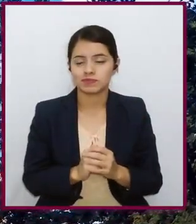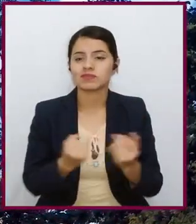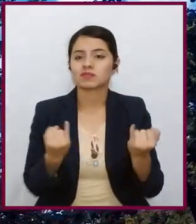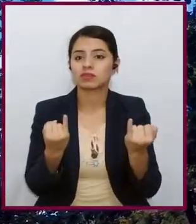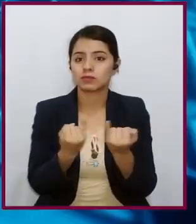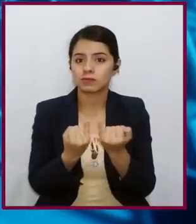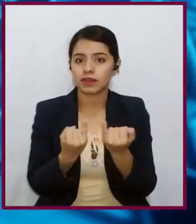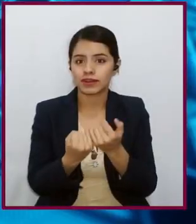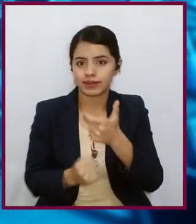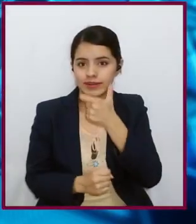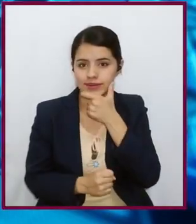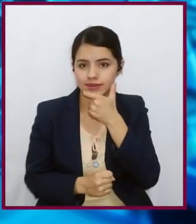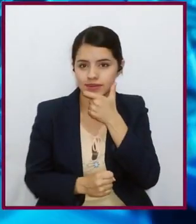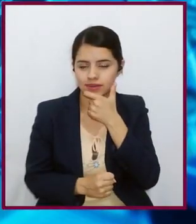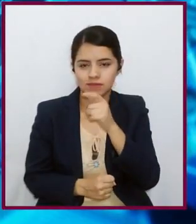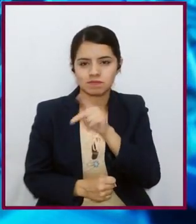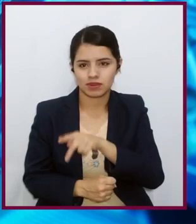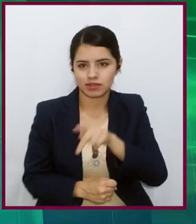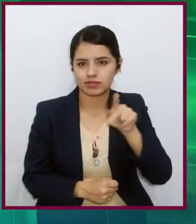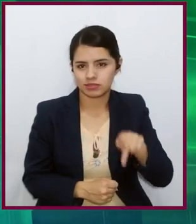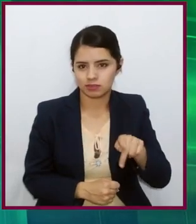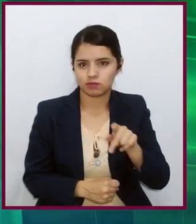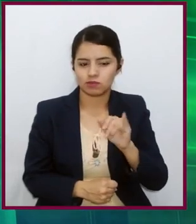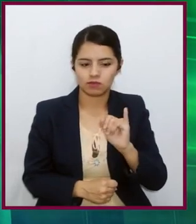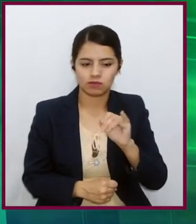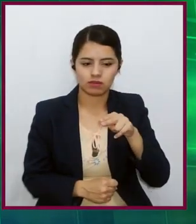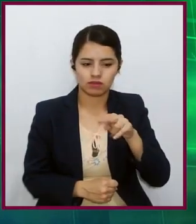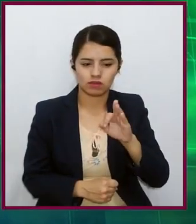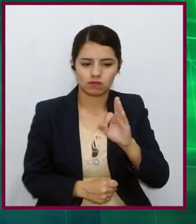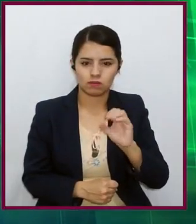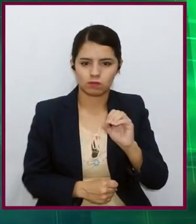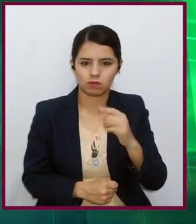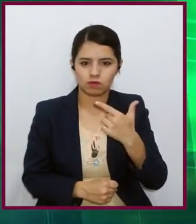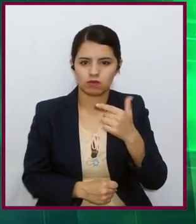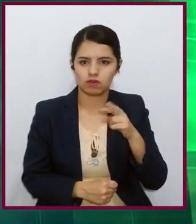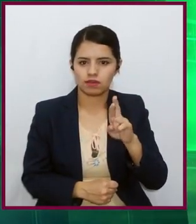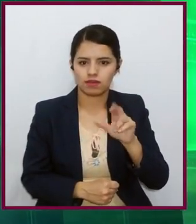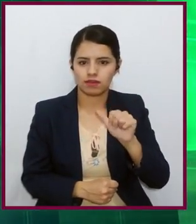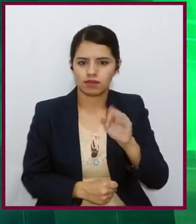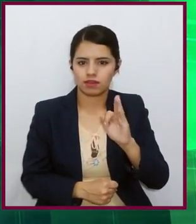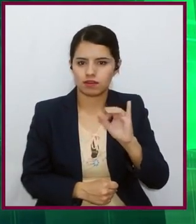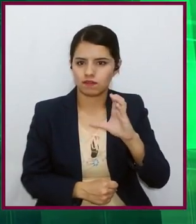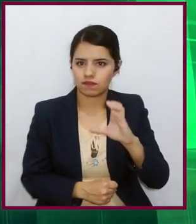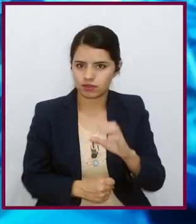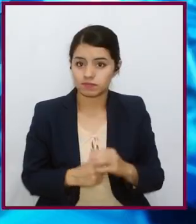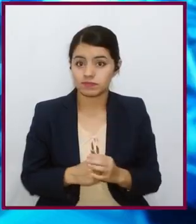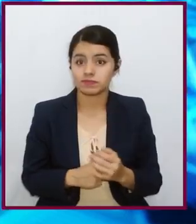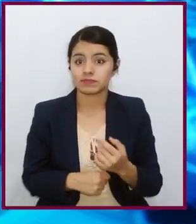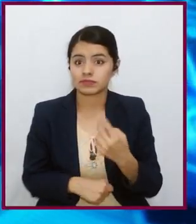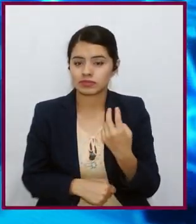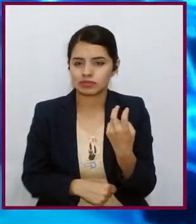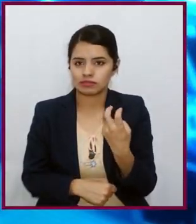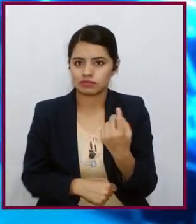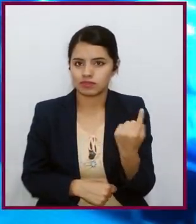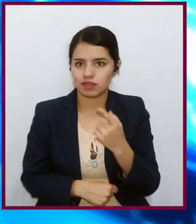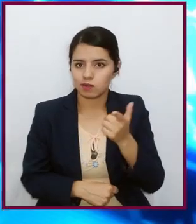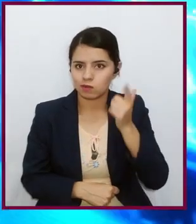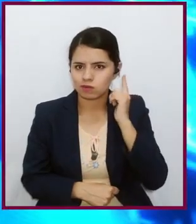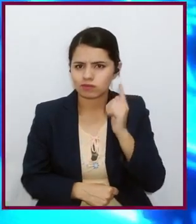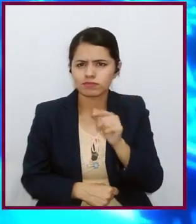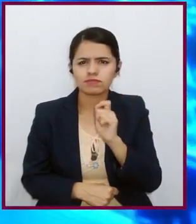información, del latín informatio, onis, concepto, explicación de